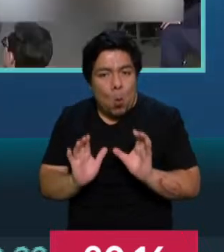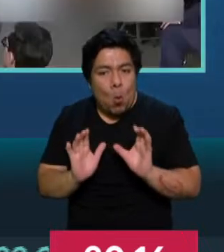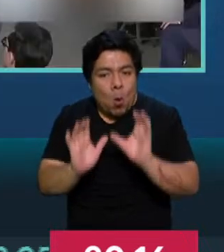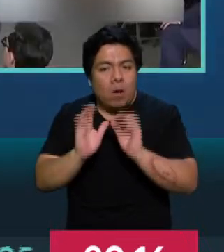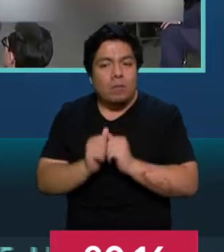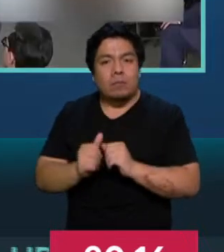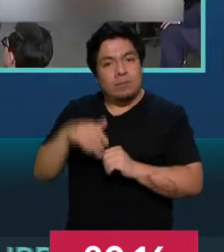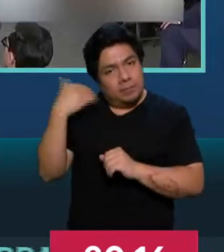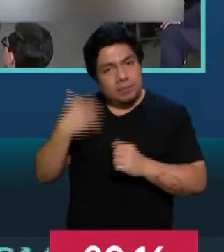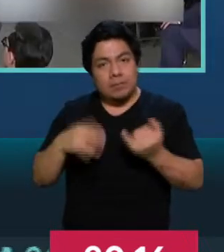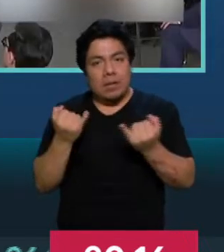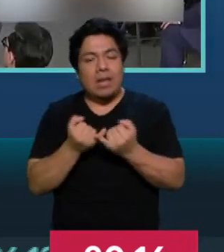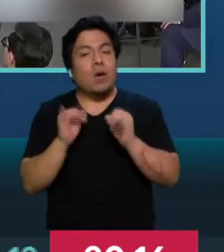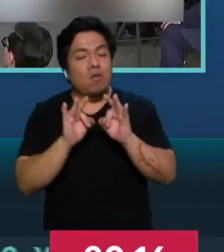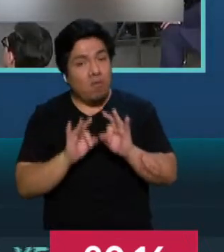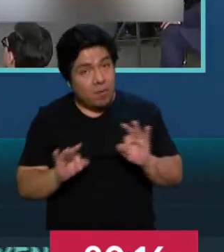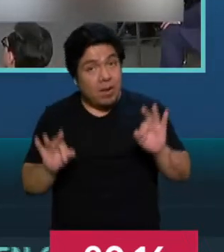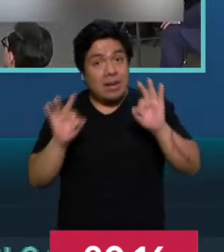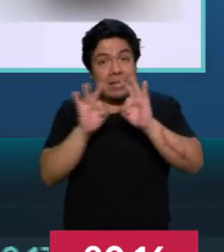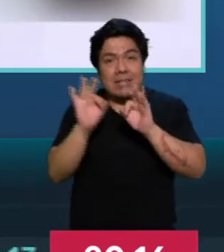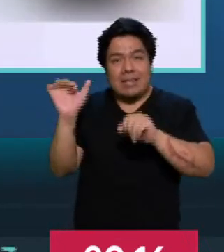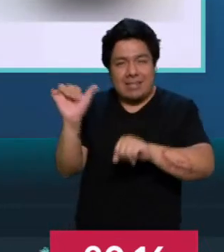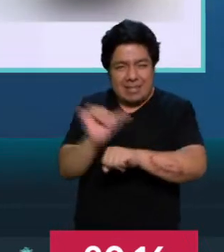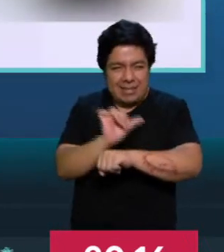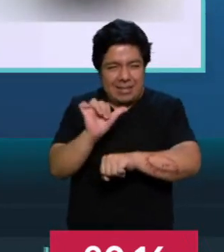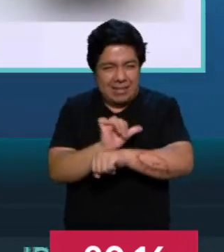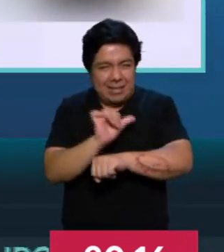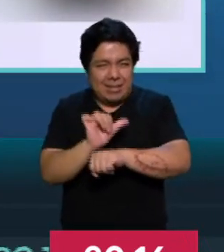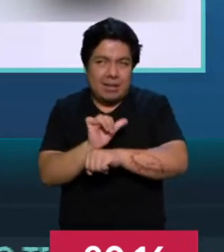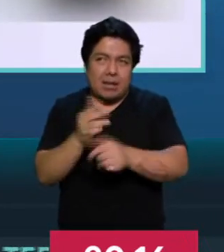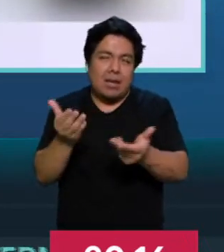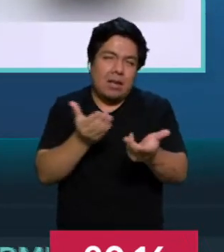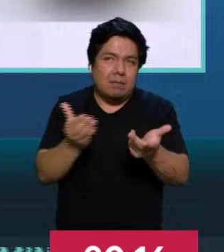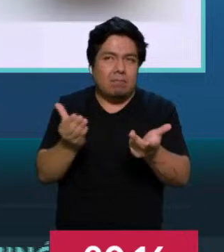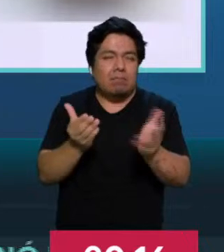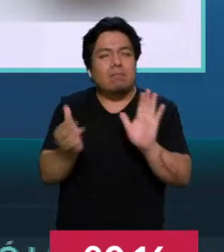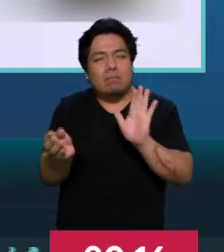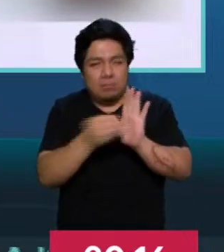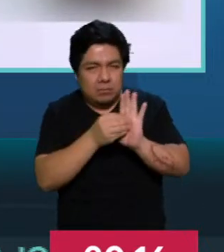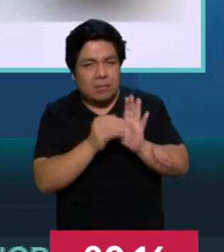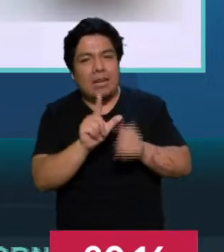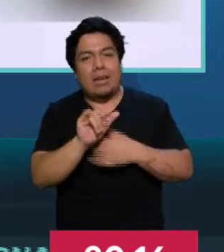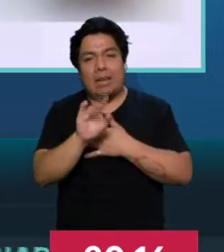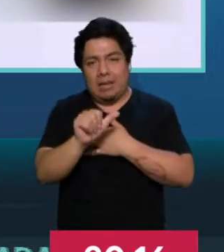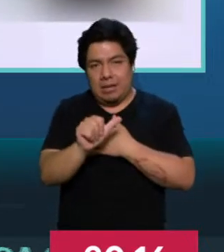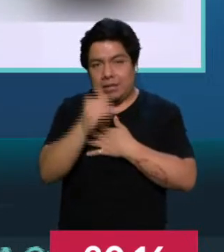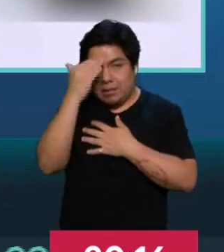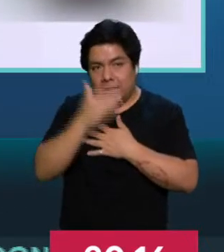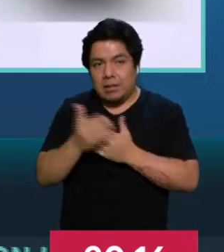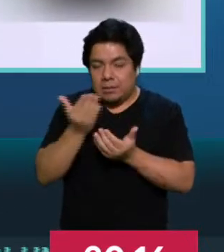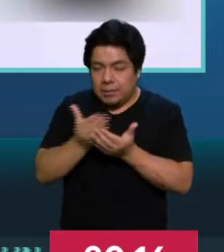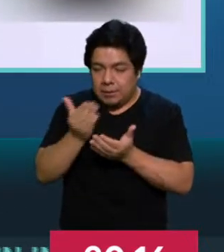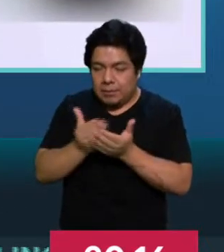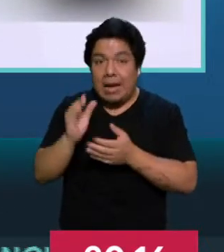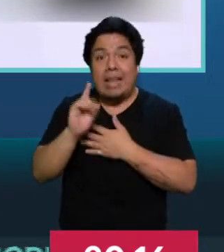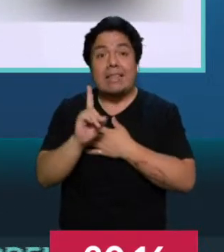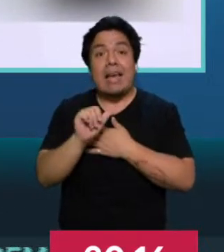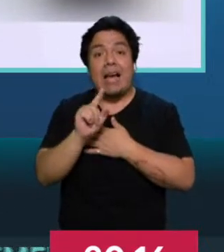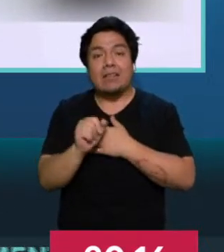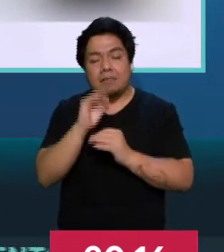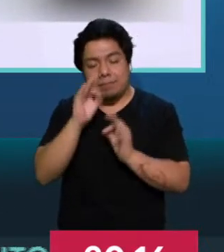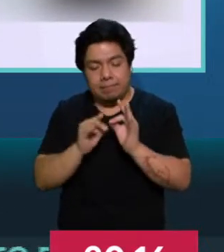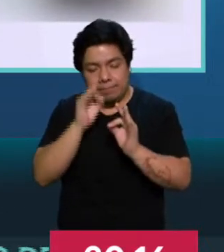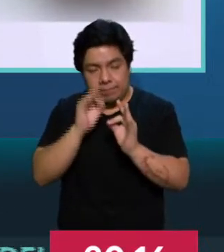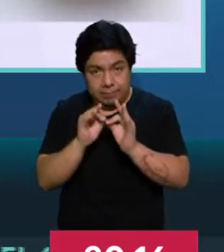de una manera importante de este auto o línea, ¿no? Que nos parece muy importante. Ya se dan datos de manera específica. En